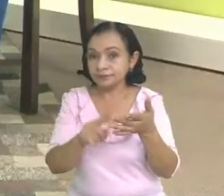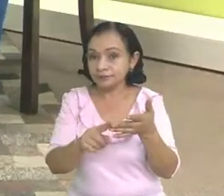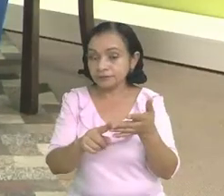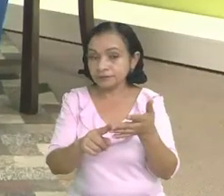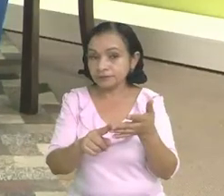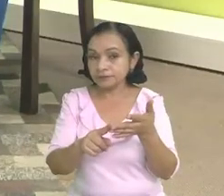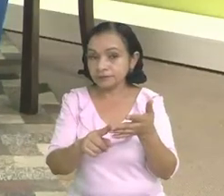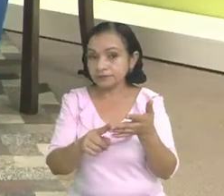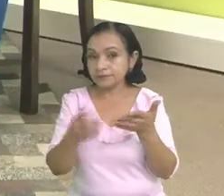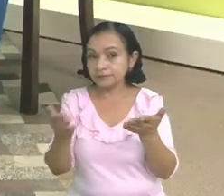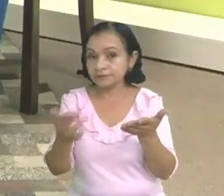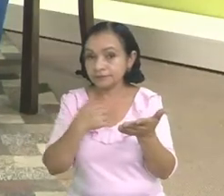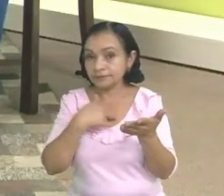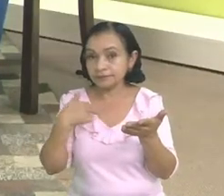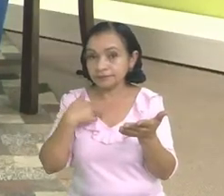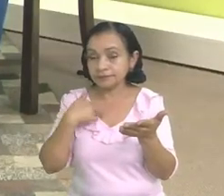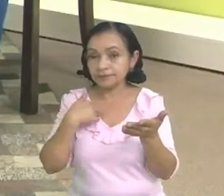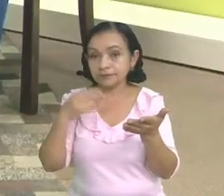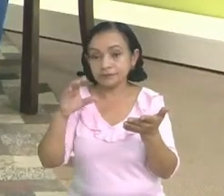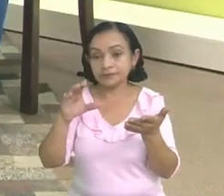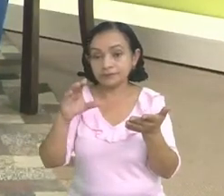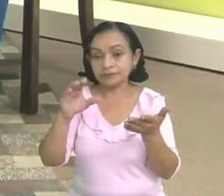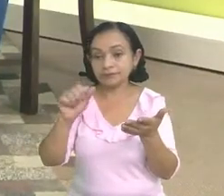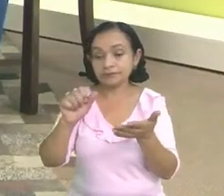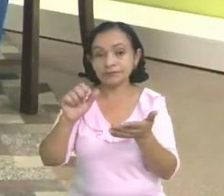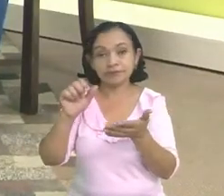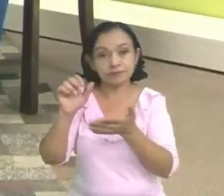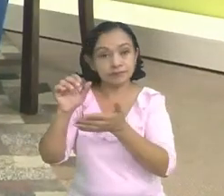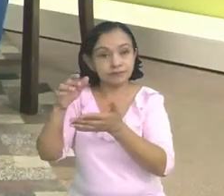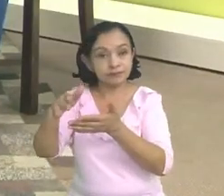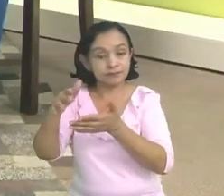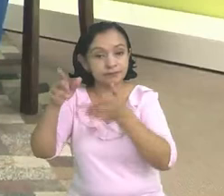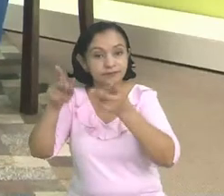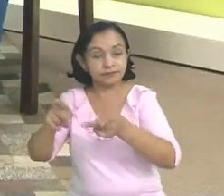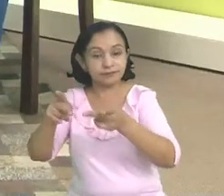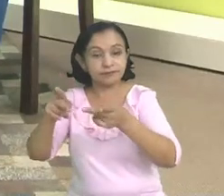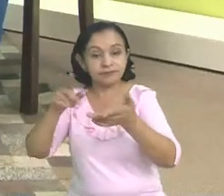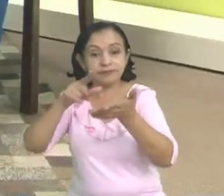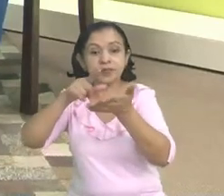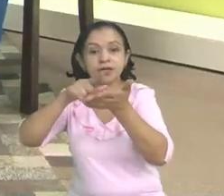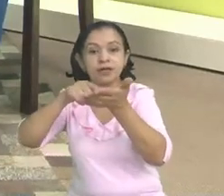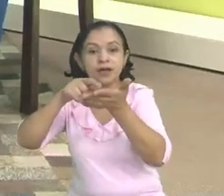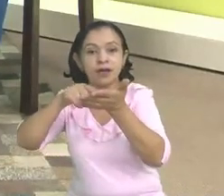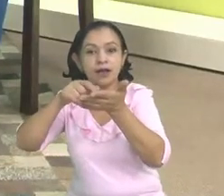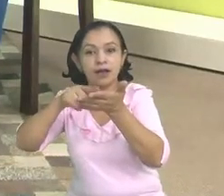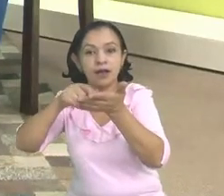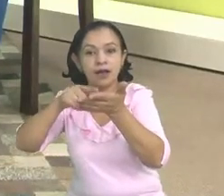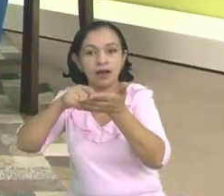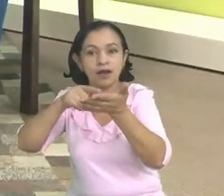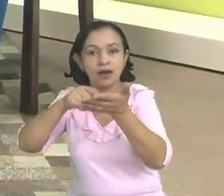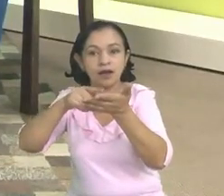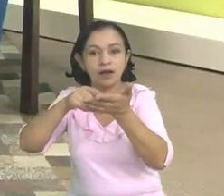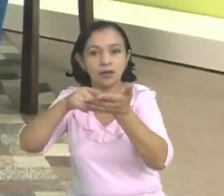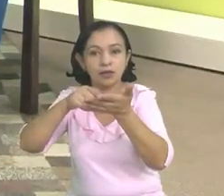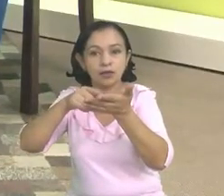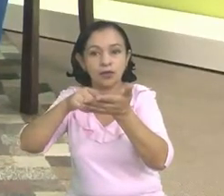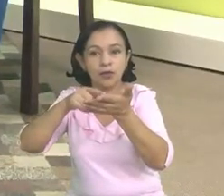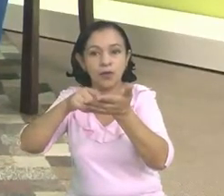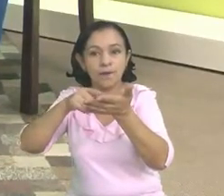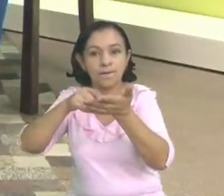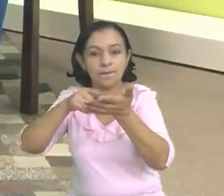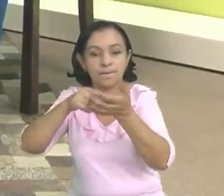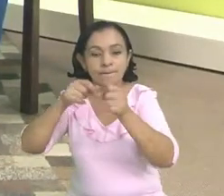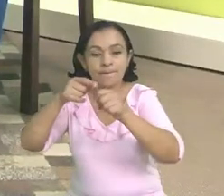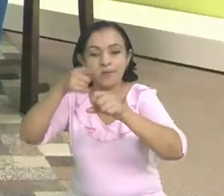los carbohidratos. Los carbohidratos podemos comer, si ese día comemos arroz, sería la mitad de tu puño. Si este es mi